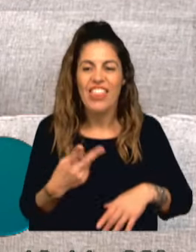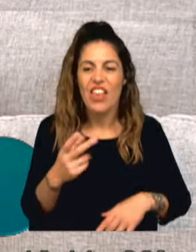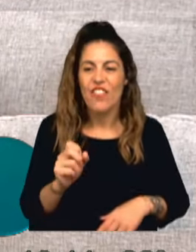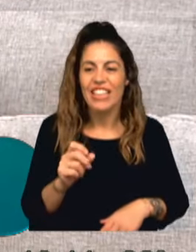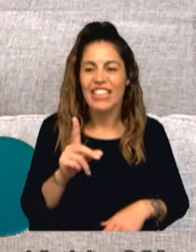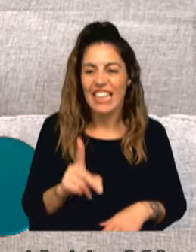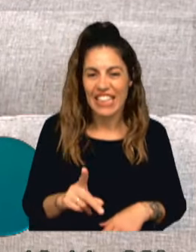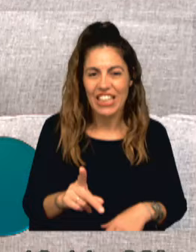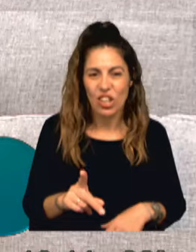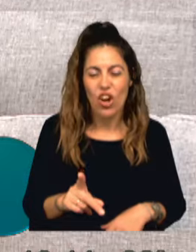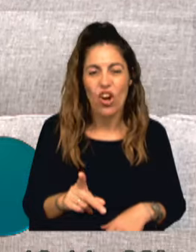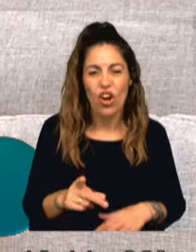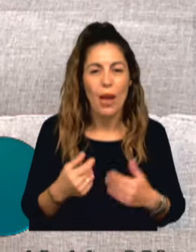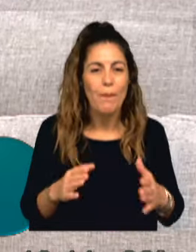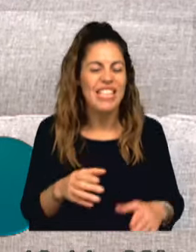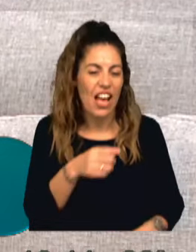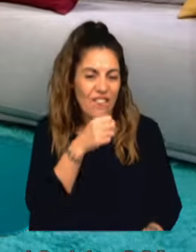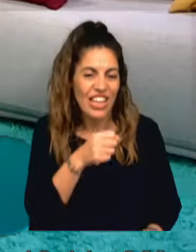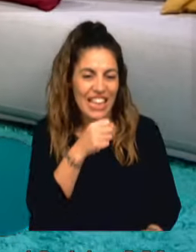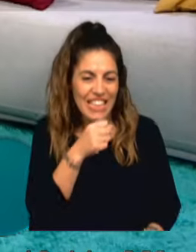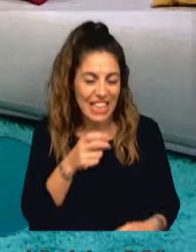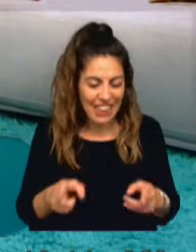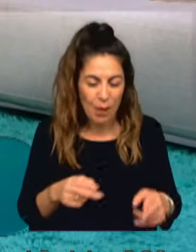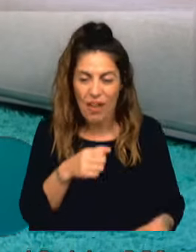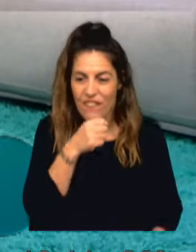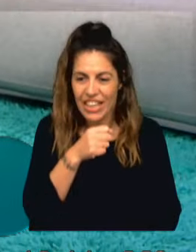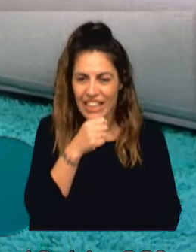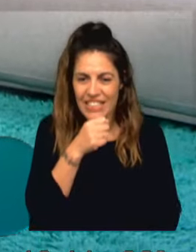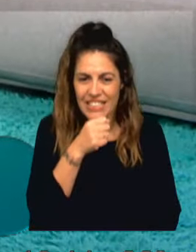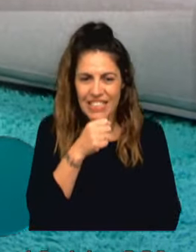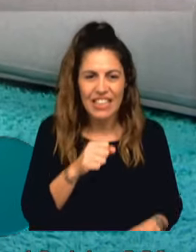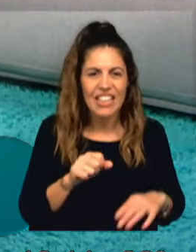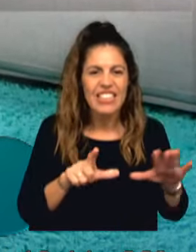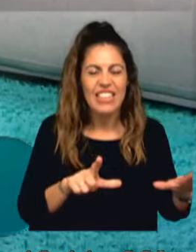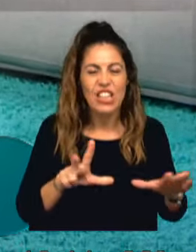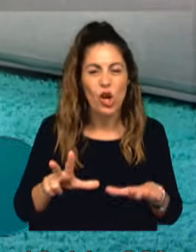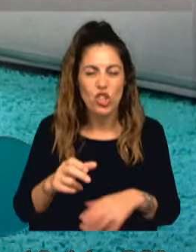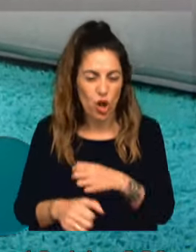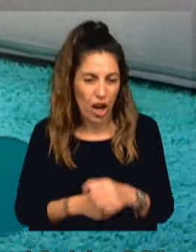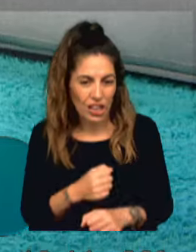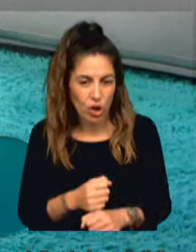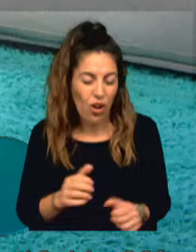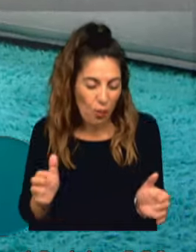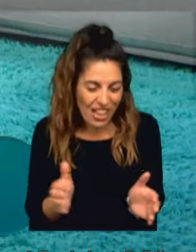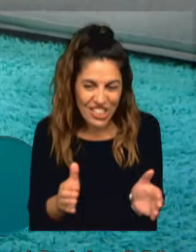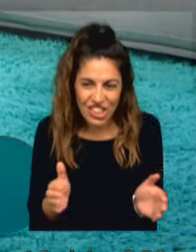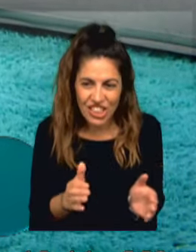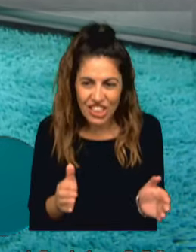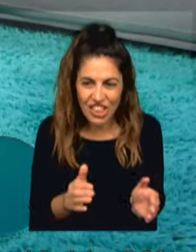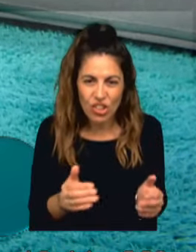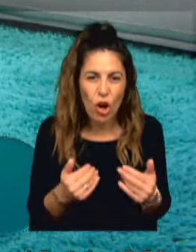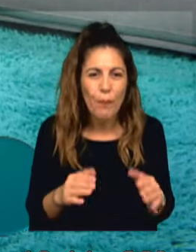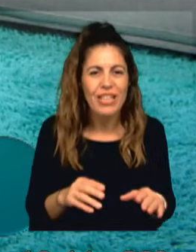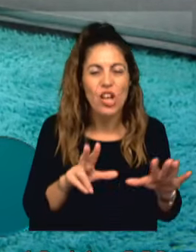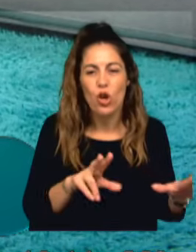kg en realidad entran a la a la vejez Si se quiere a eso de los 7 8 años cuando son más chiquitos entran entre los